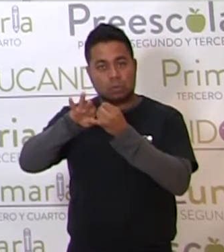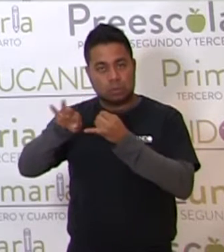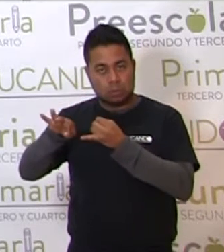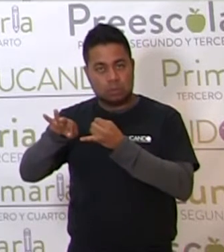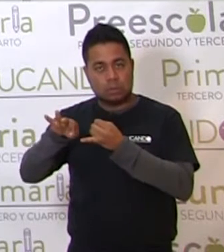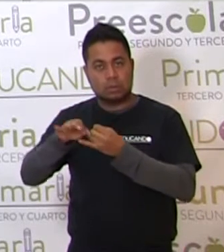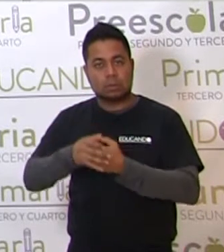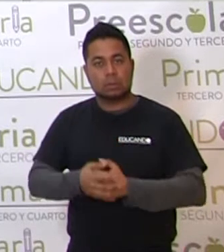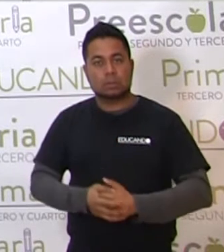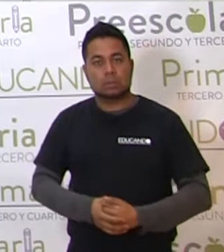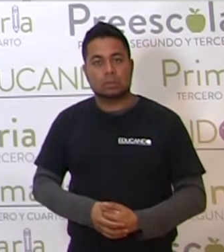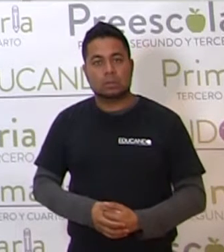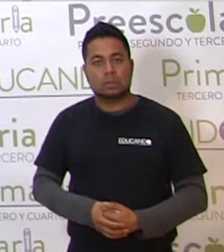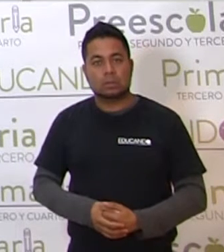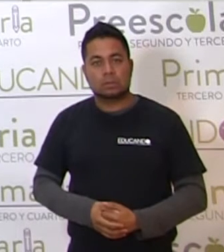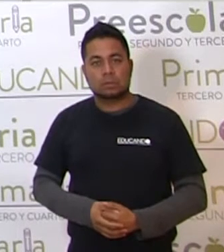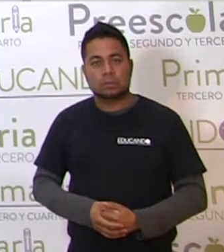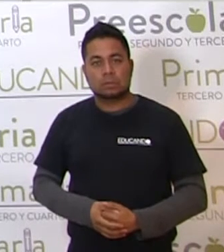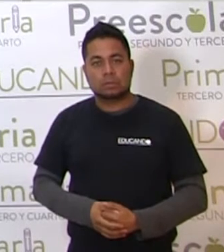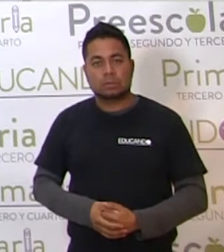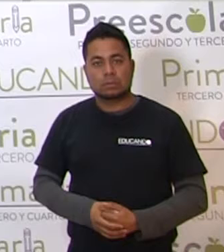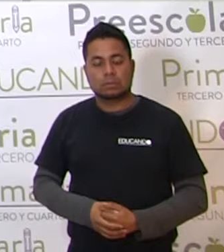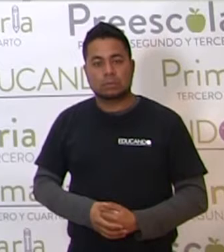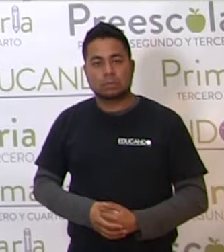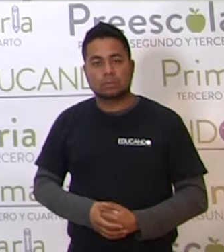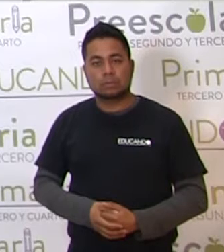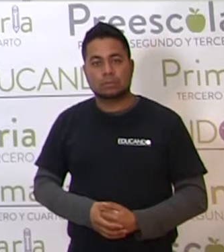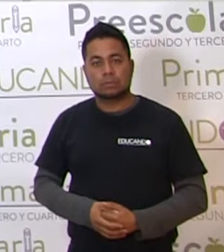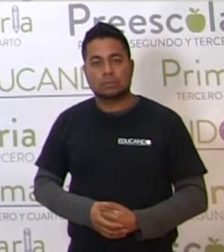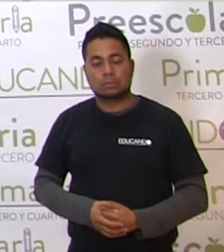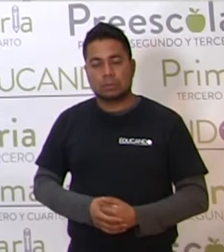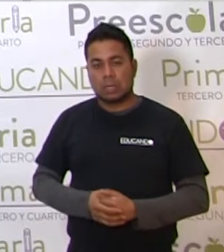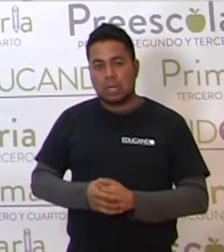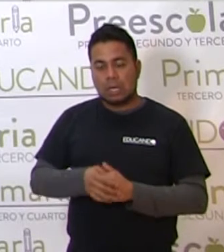de la última bien